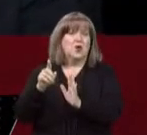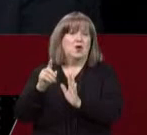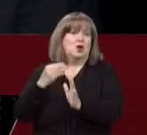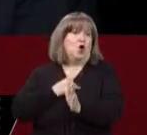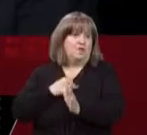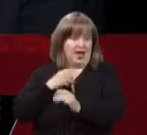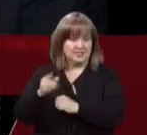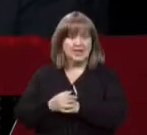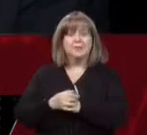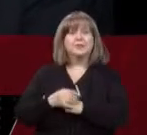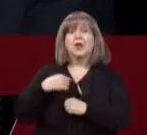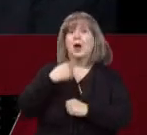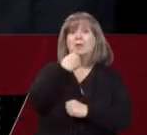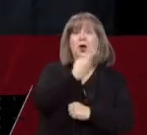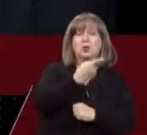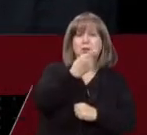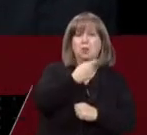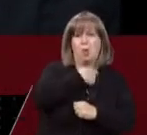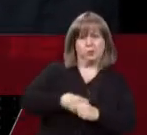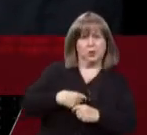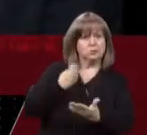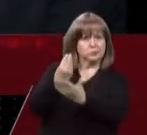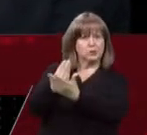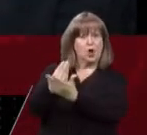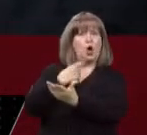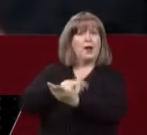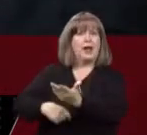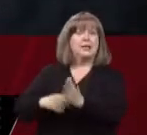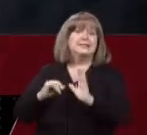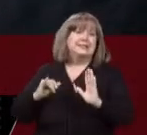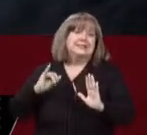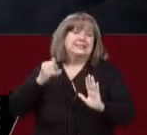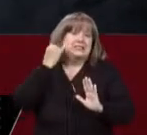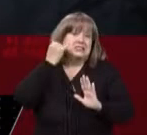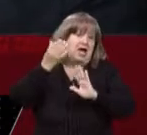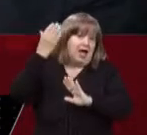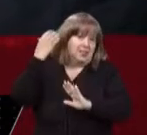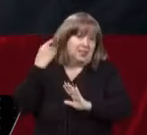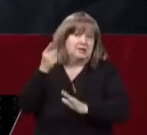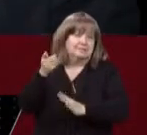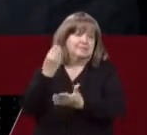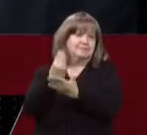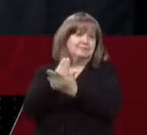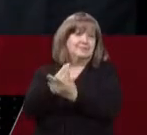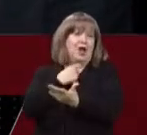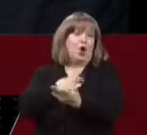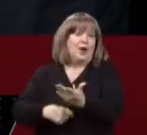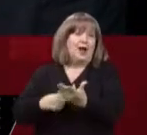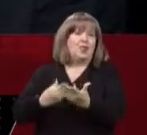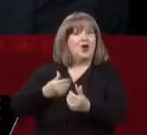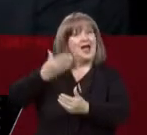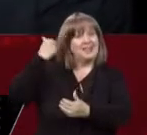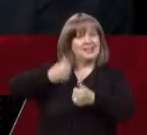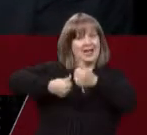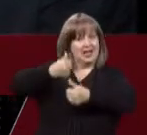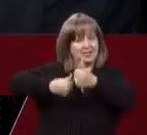Mirá, él está posicionado, ya fue candidato en la anterior, un tipo de mucha experiencia, muy involucrado en la gestión, que viene de una gestión local también muy buena,